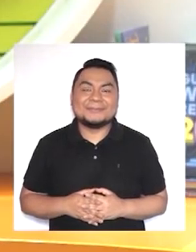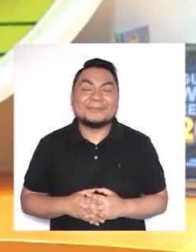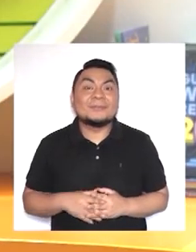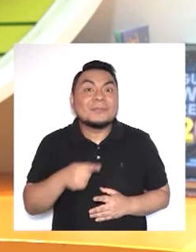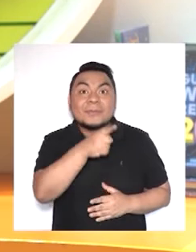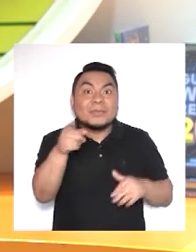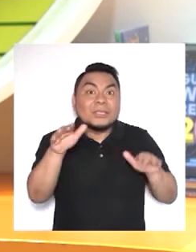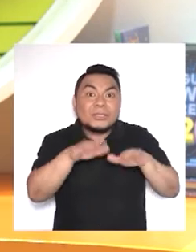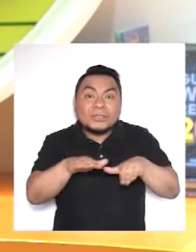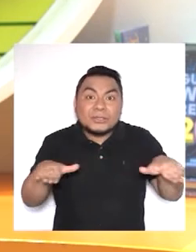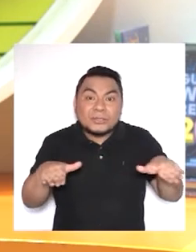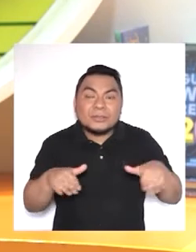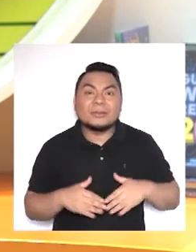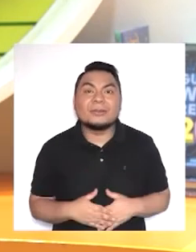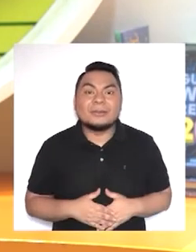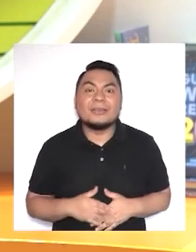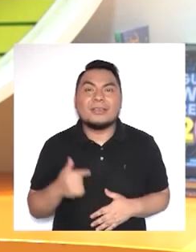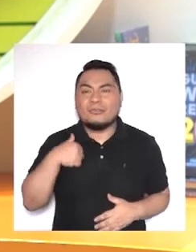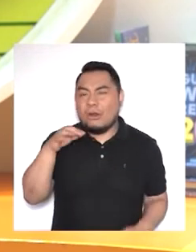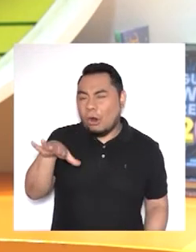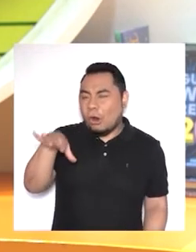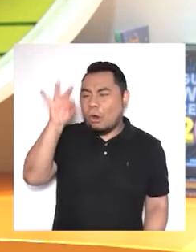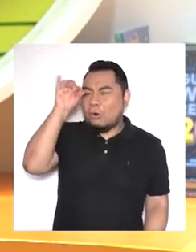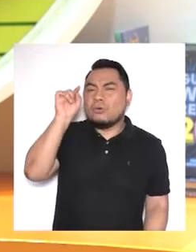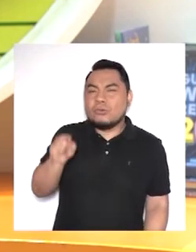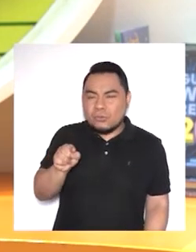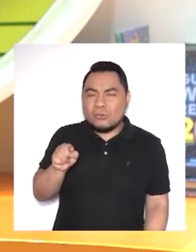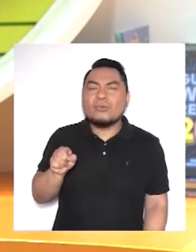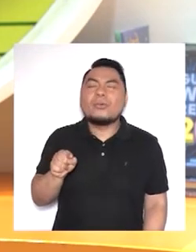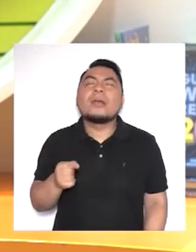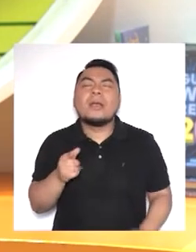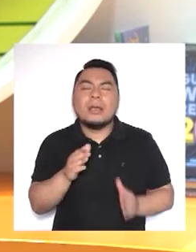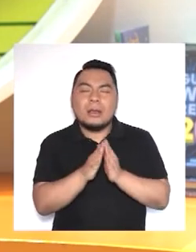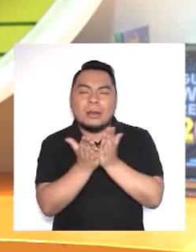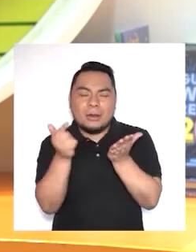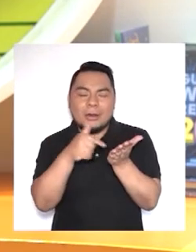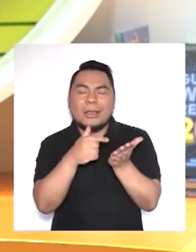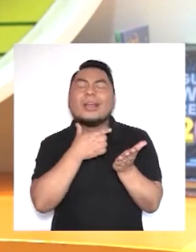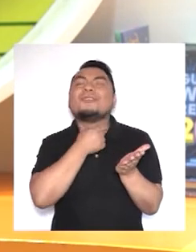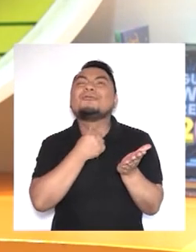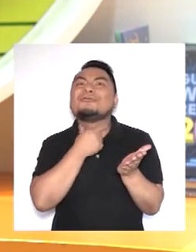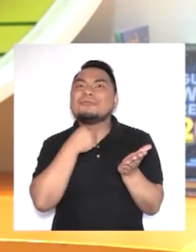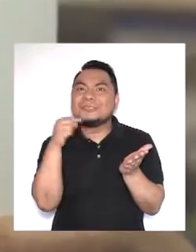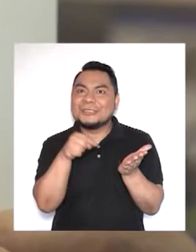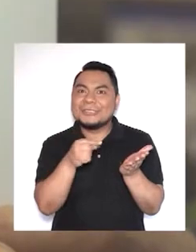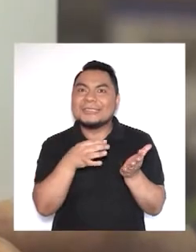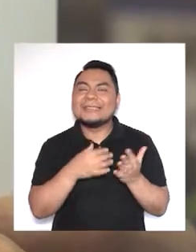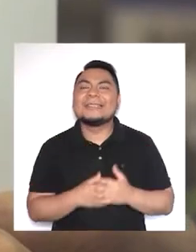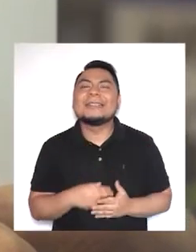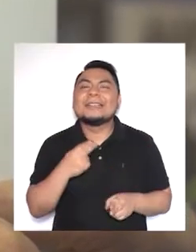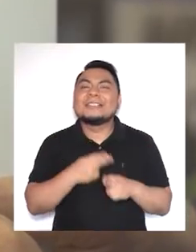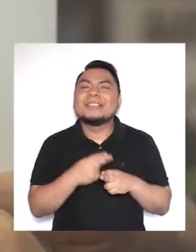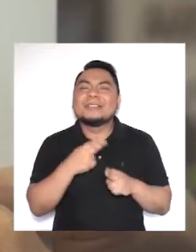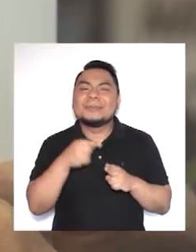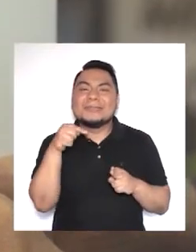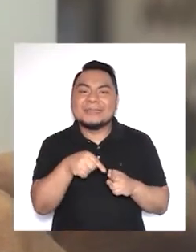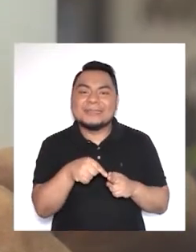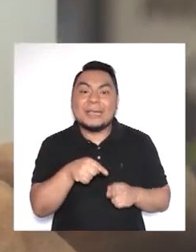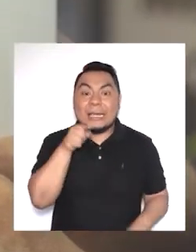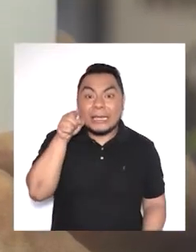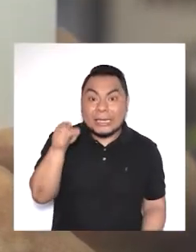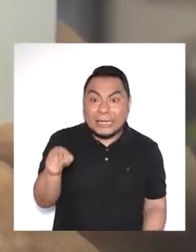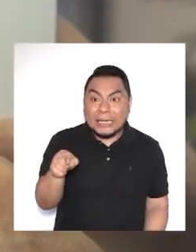Niñas y niños, he encontrado un libro interesantísimo. Se llama Esa